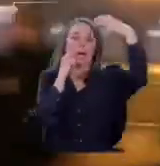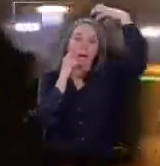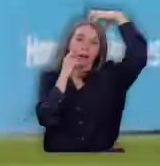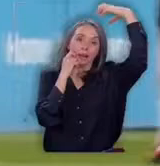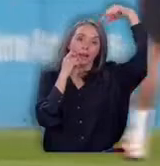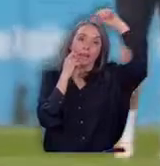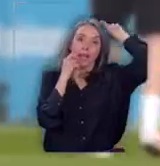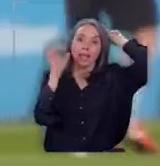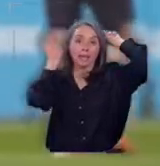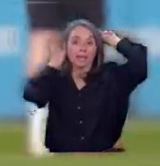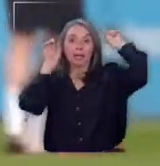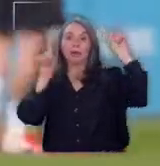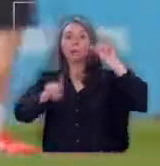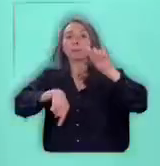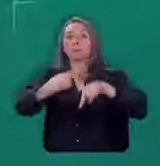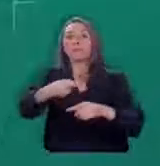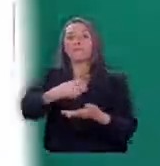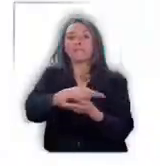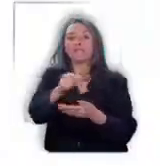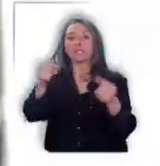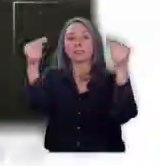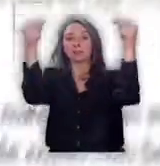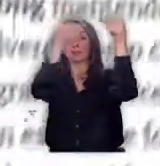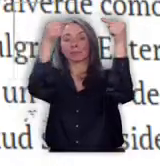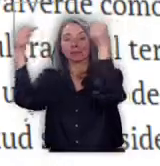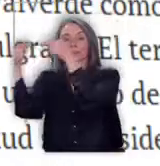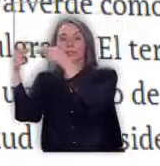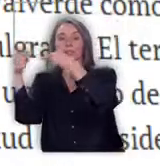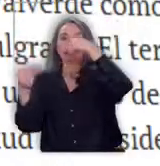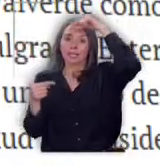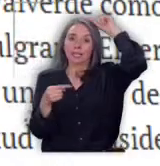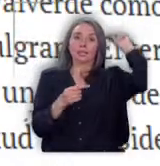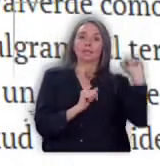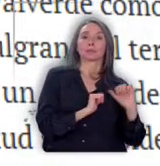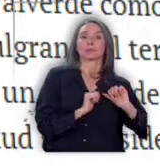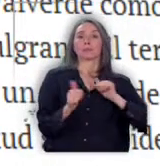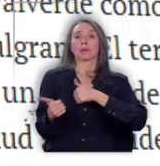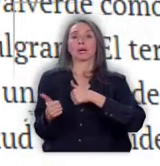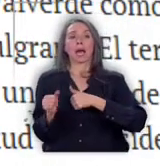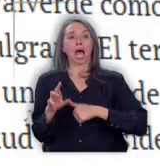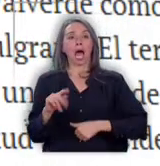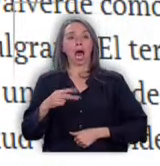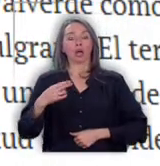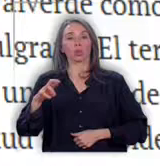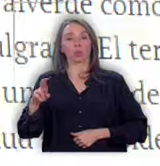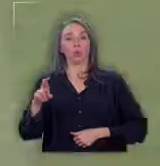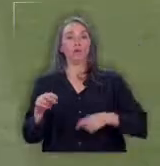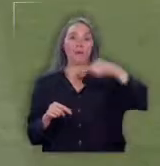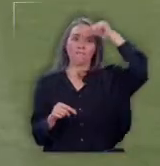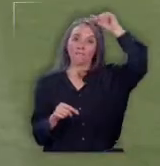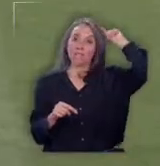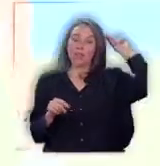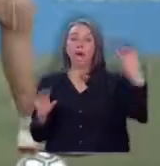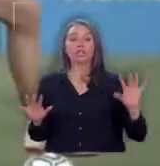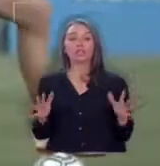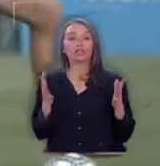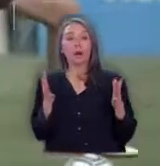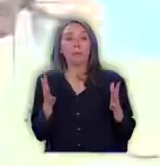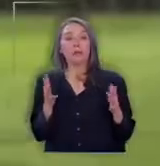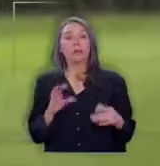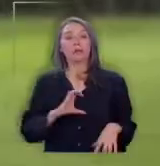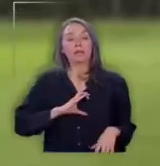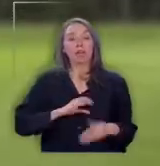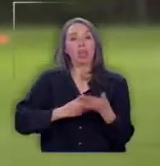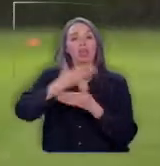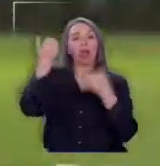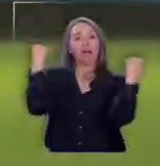activar el próximo fin de semana Arturo le gana la partida a Ur Arturo Vidal tiene sorprendido y el